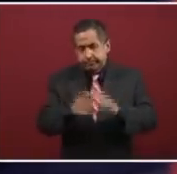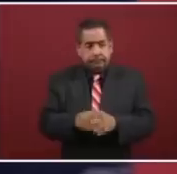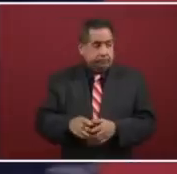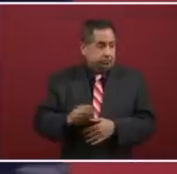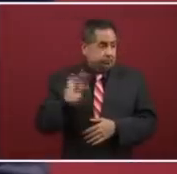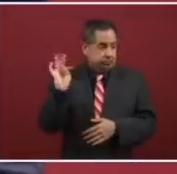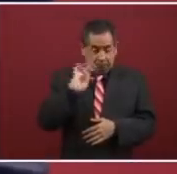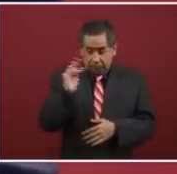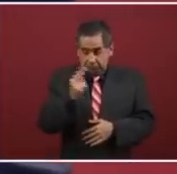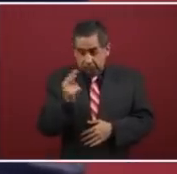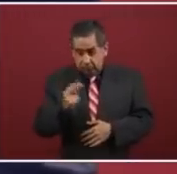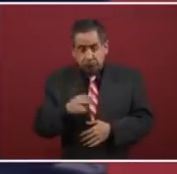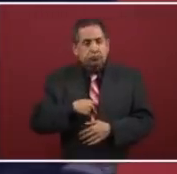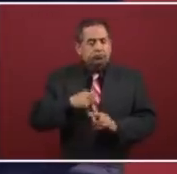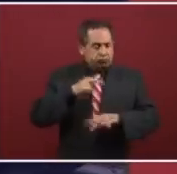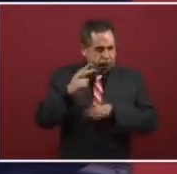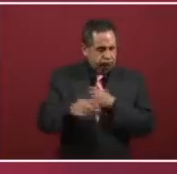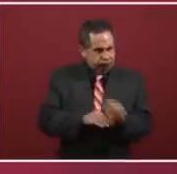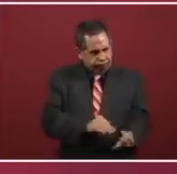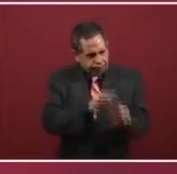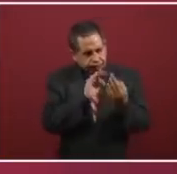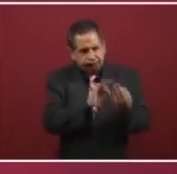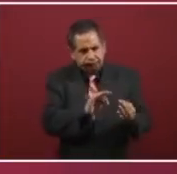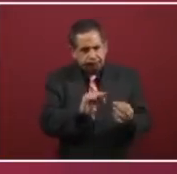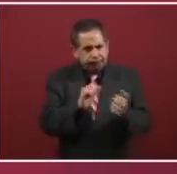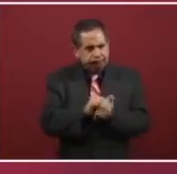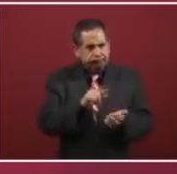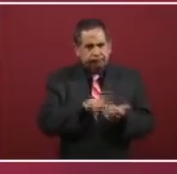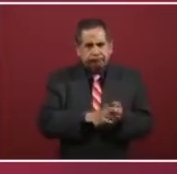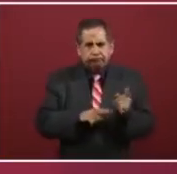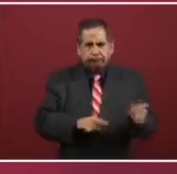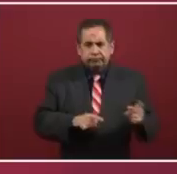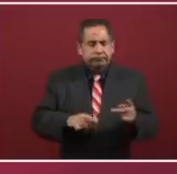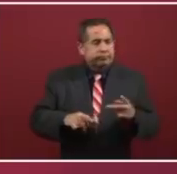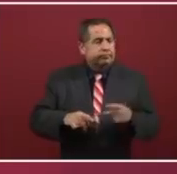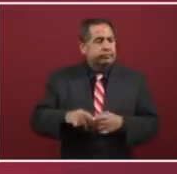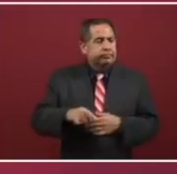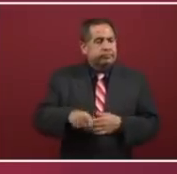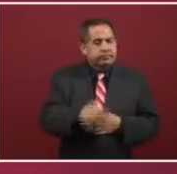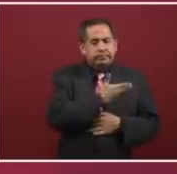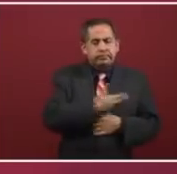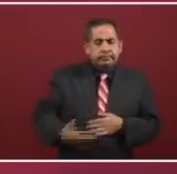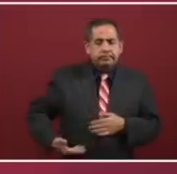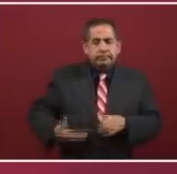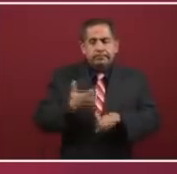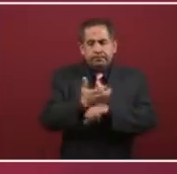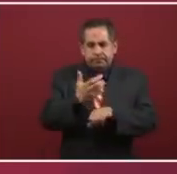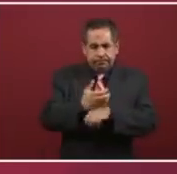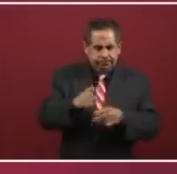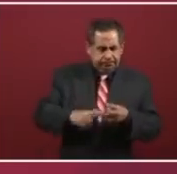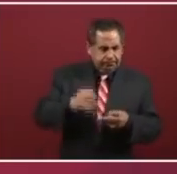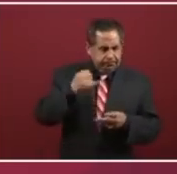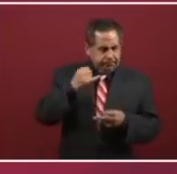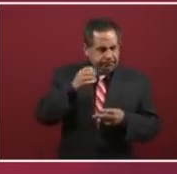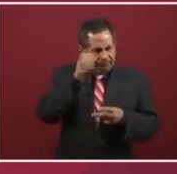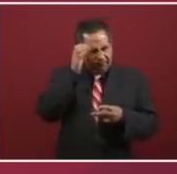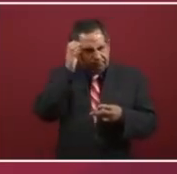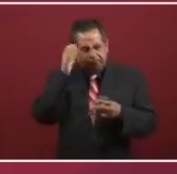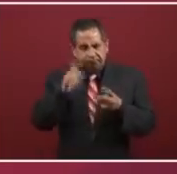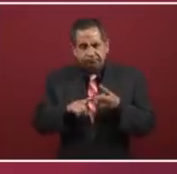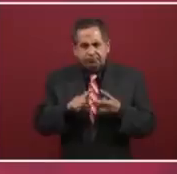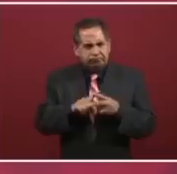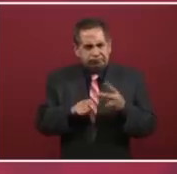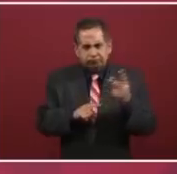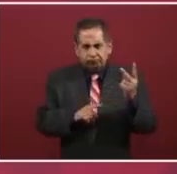necesario, voy a hablar con los presidentes de Estados Unidos, de China,